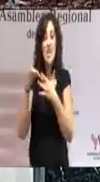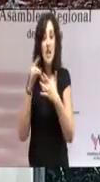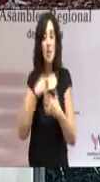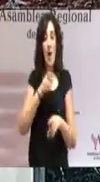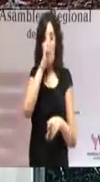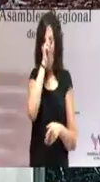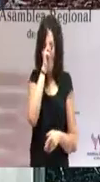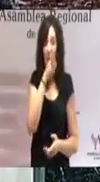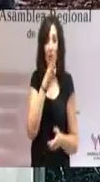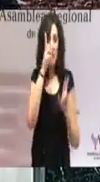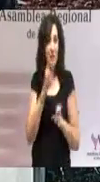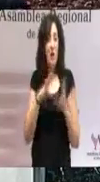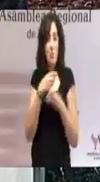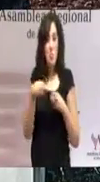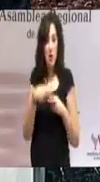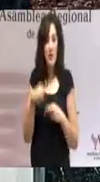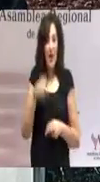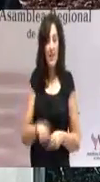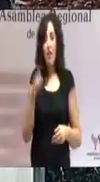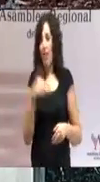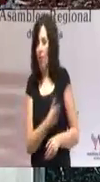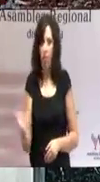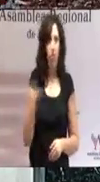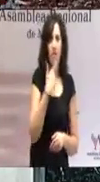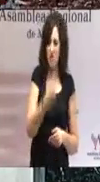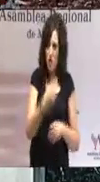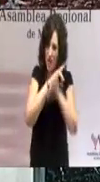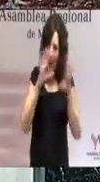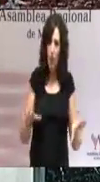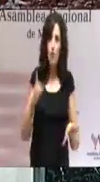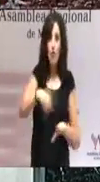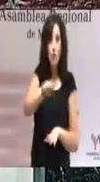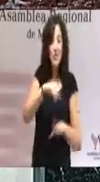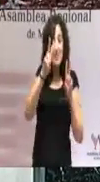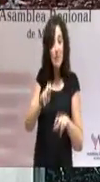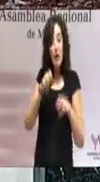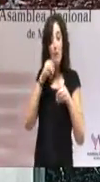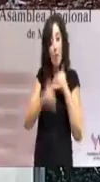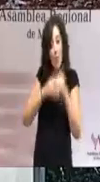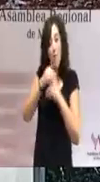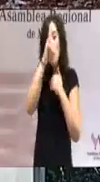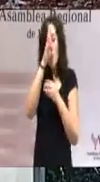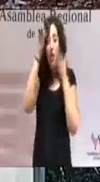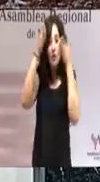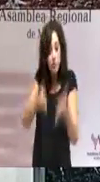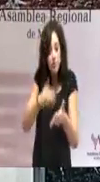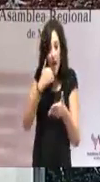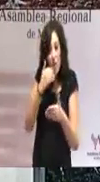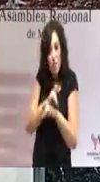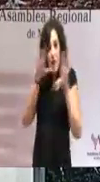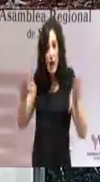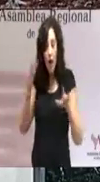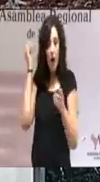por esta región, le digo, esta región va sin rumbo y no están ustedes encauzando una apuesta